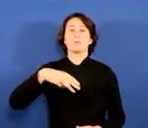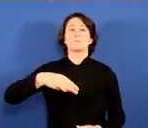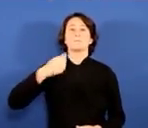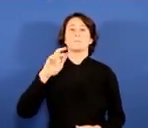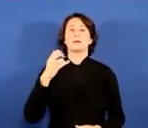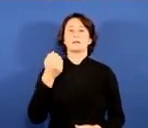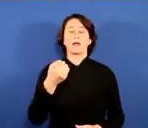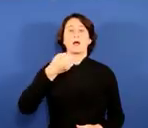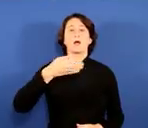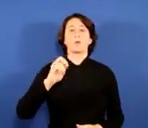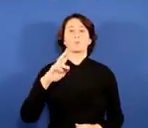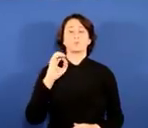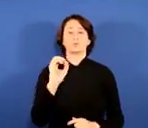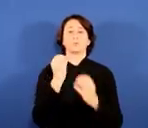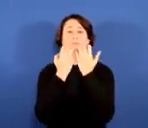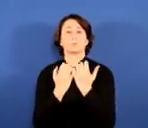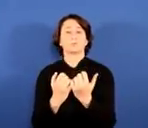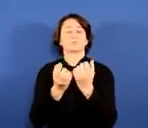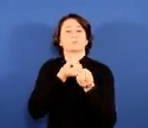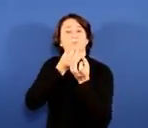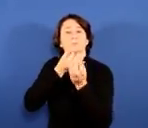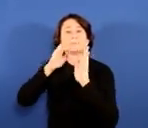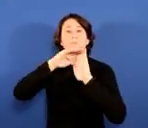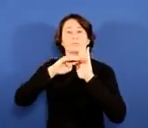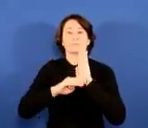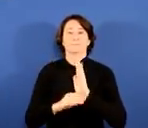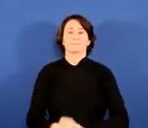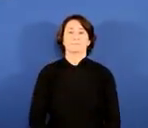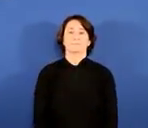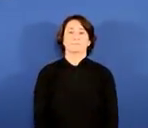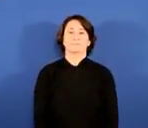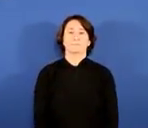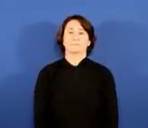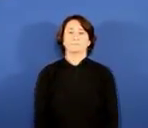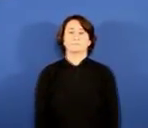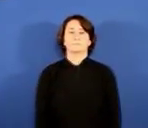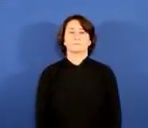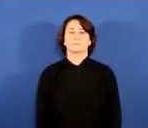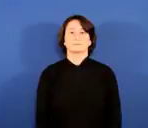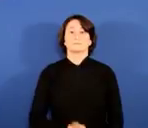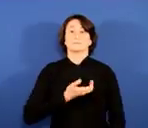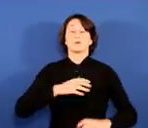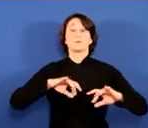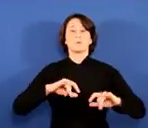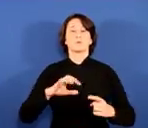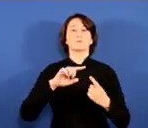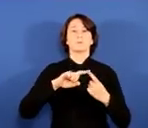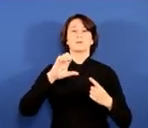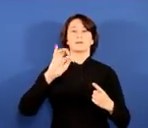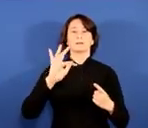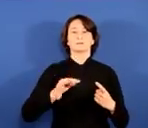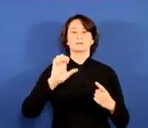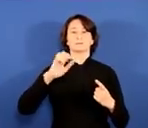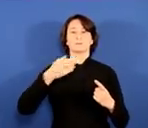ha comunicado que la Diputación ha aprobado 3 convenios para mejorar la seguridad vial en Echevarría, Turchíos y Munitíbar.